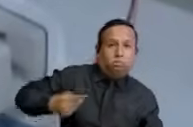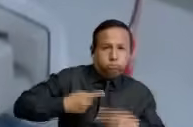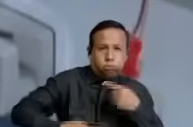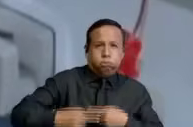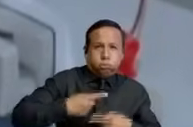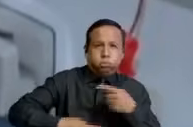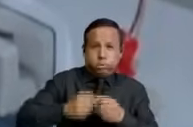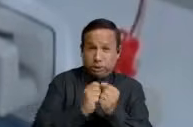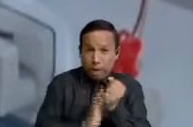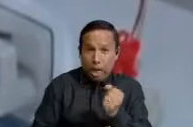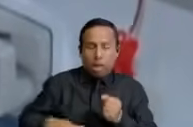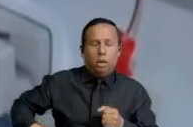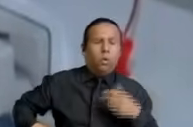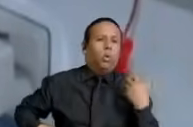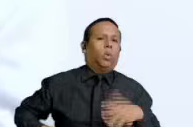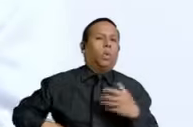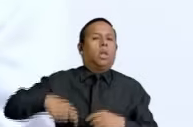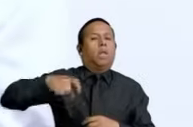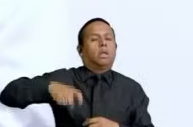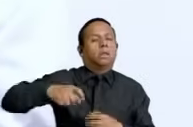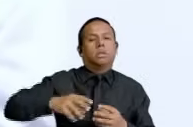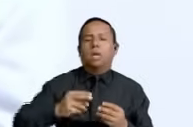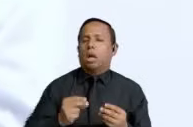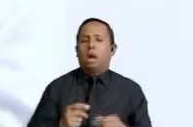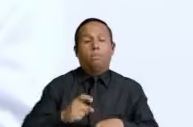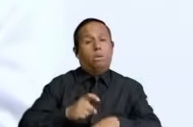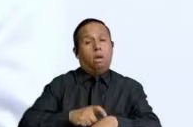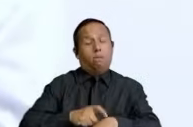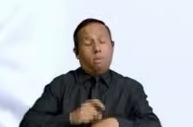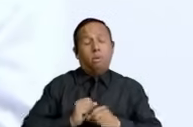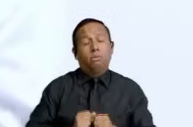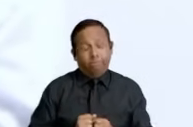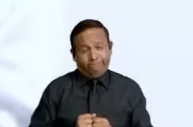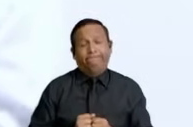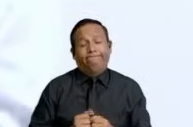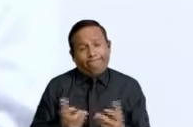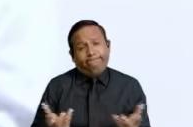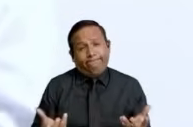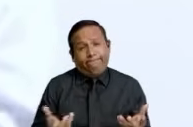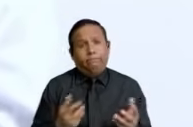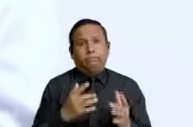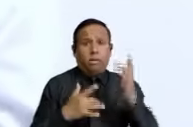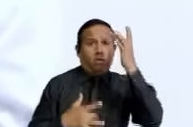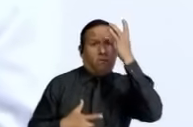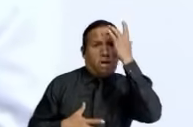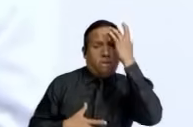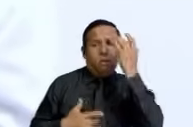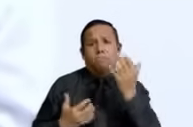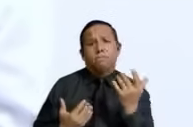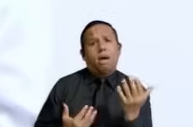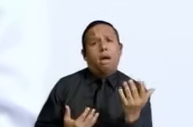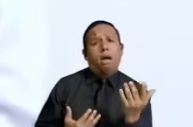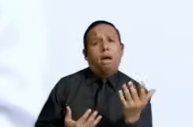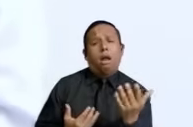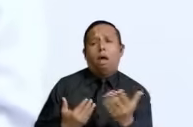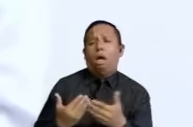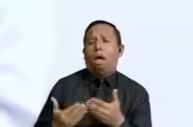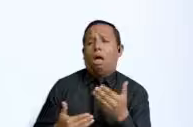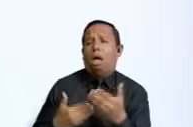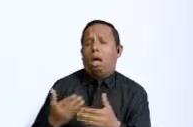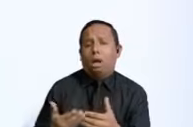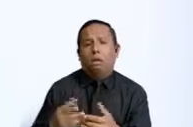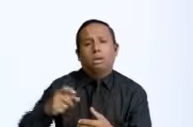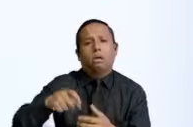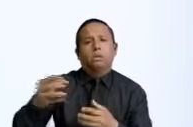que puede dializarse por sí si Entonces todos tienen eh que en algún momento recibir un órgano para poder salvar su